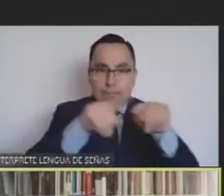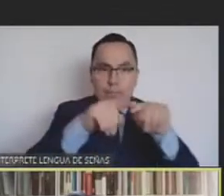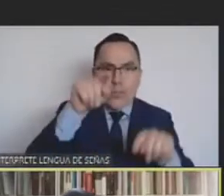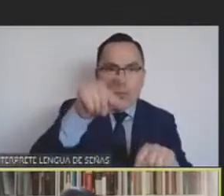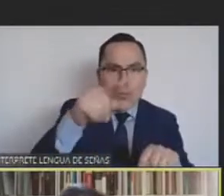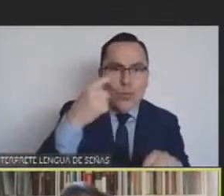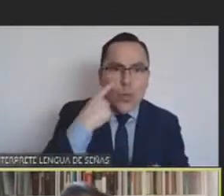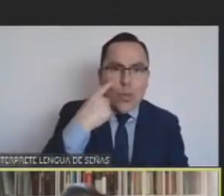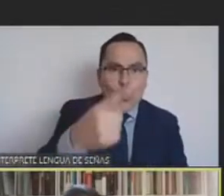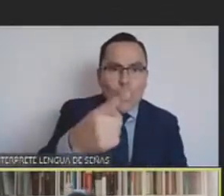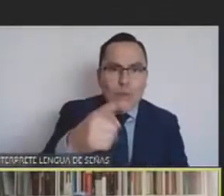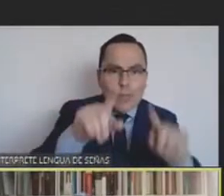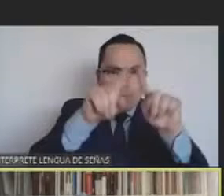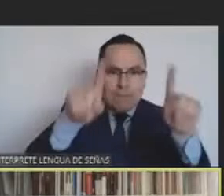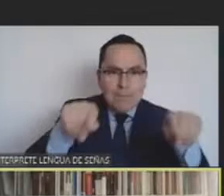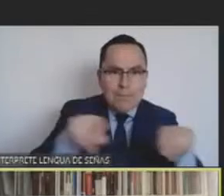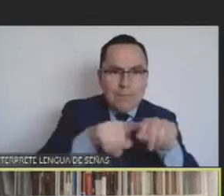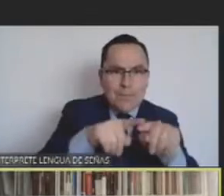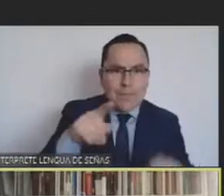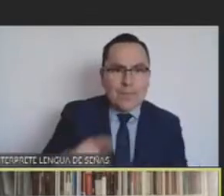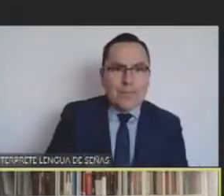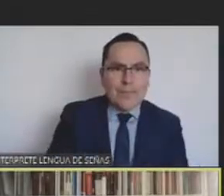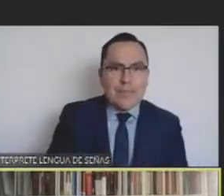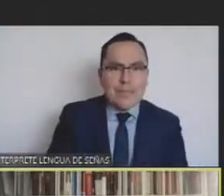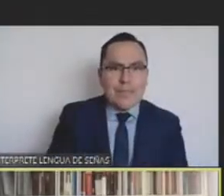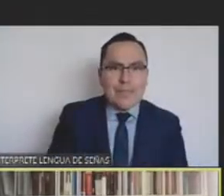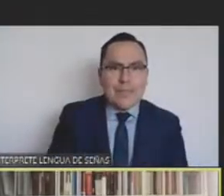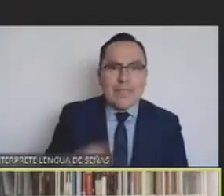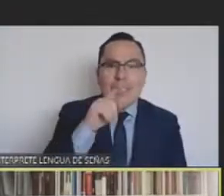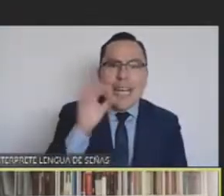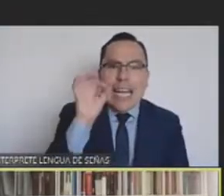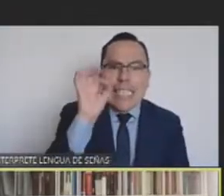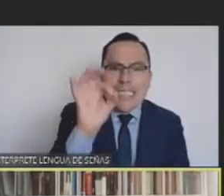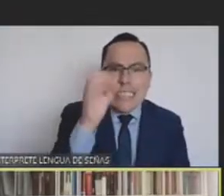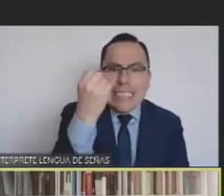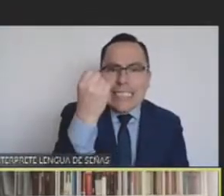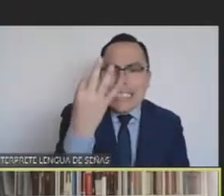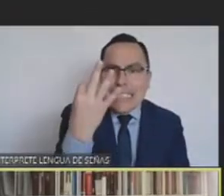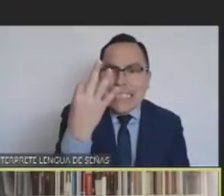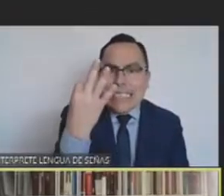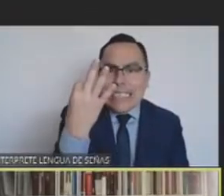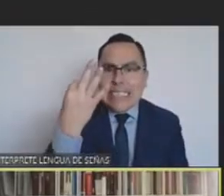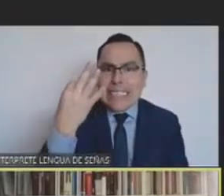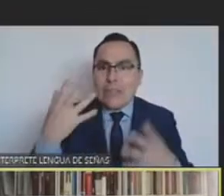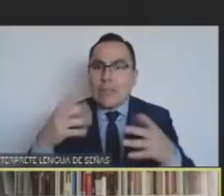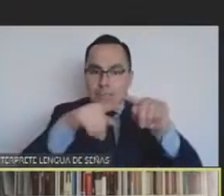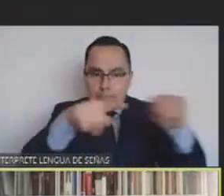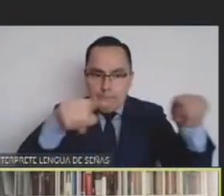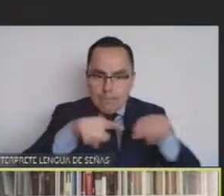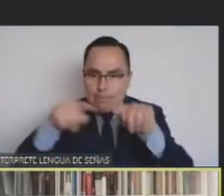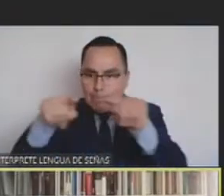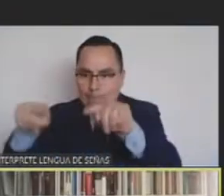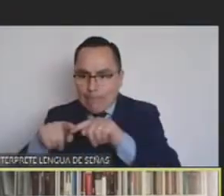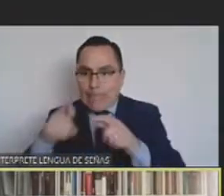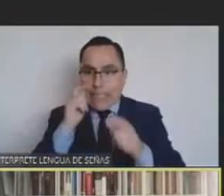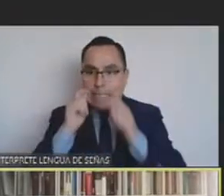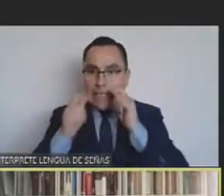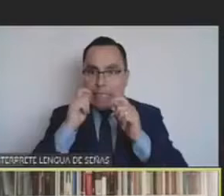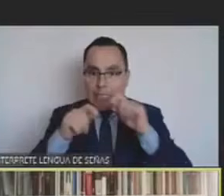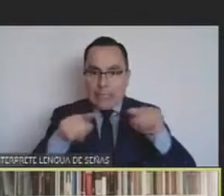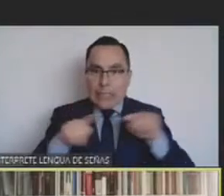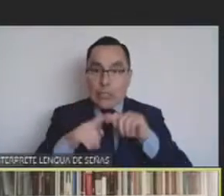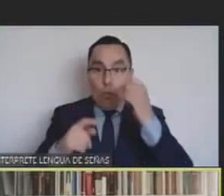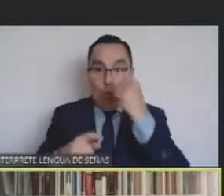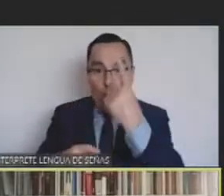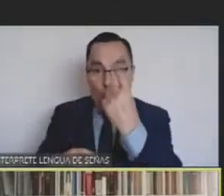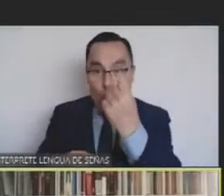menos lo representa bastante bien. Hay tres áreas de riesgo que uno siempre debiera tener en consideración. Una, que es muy